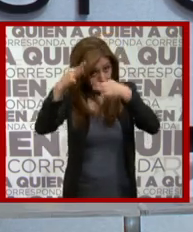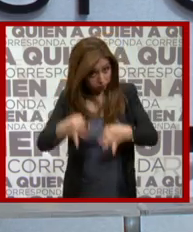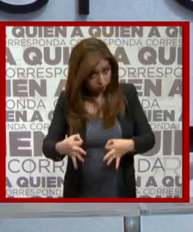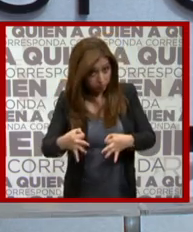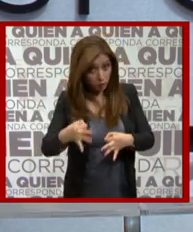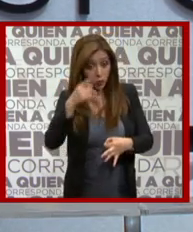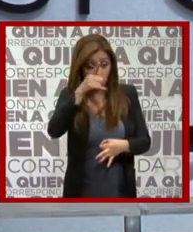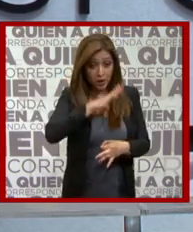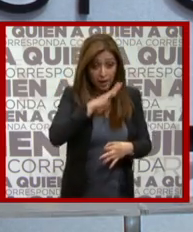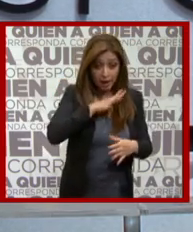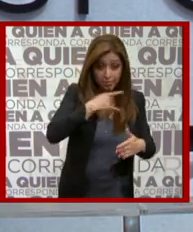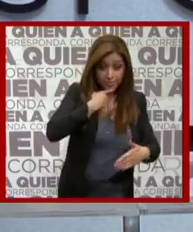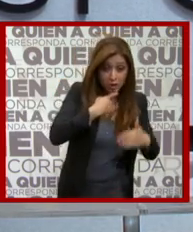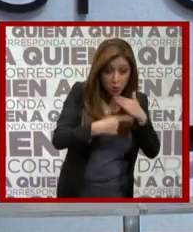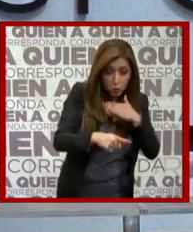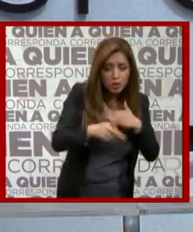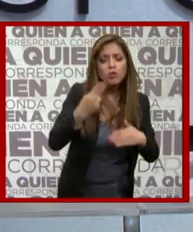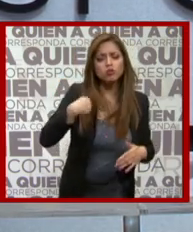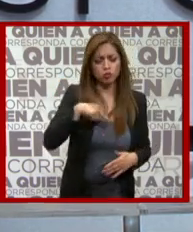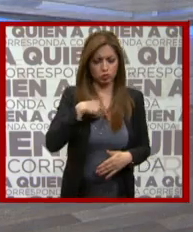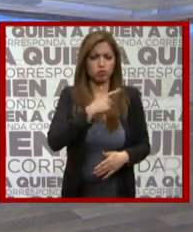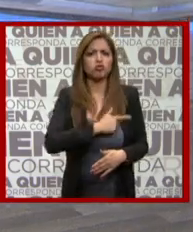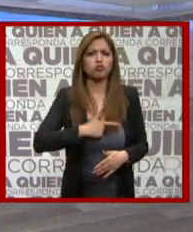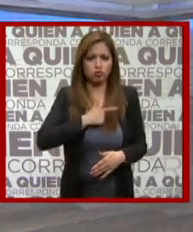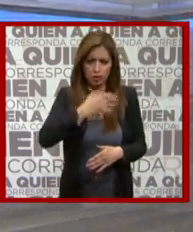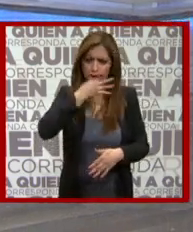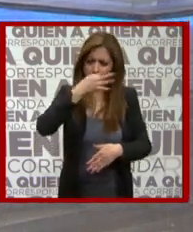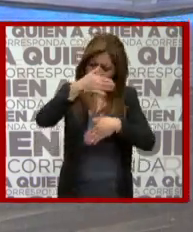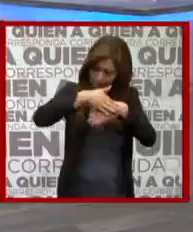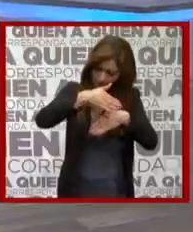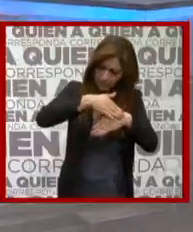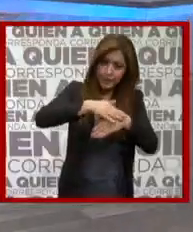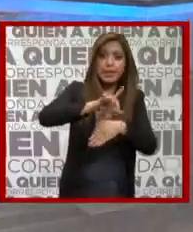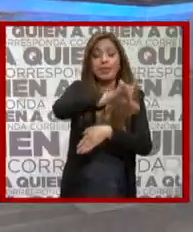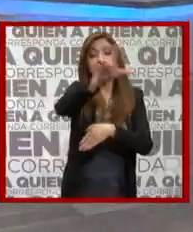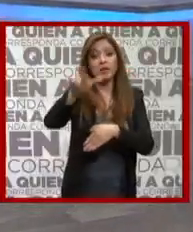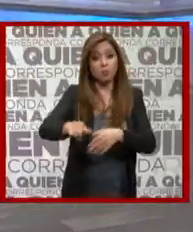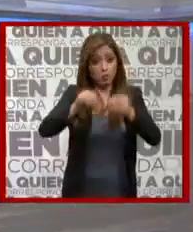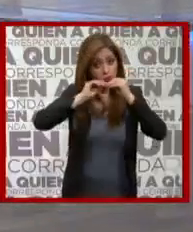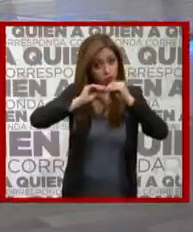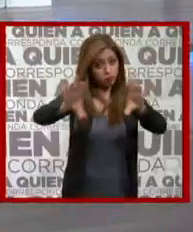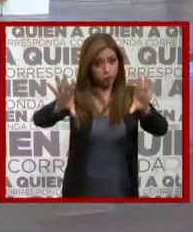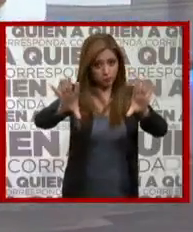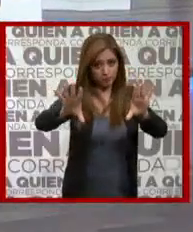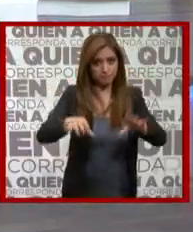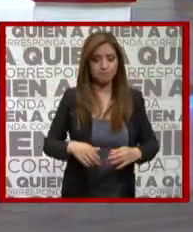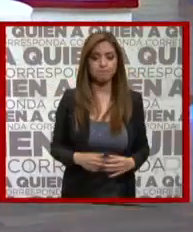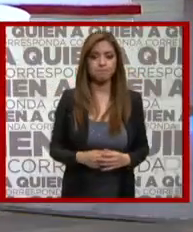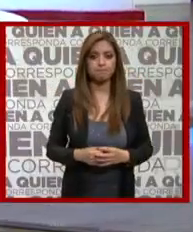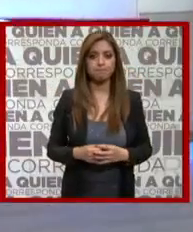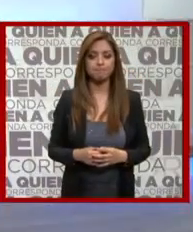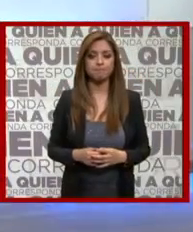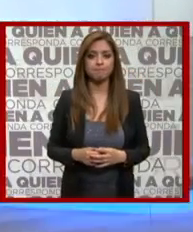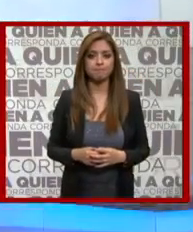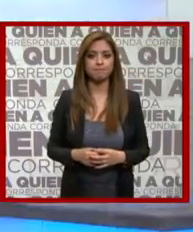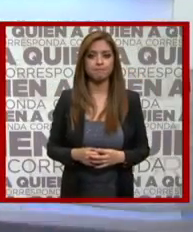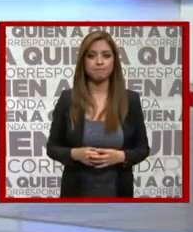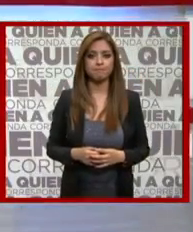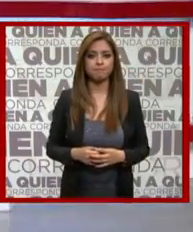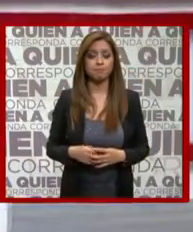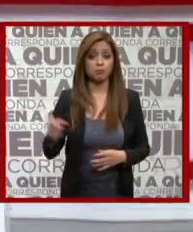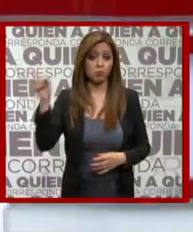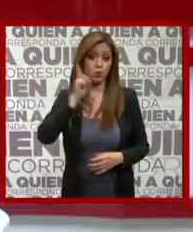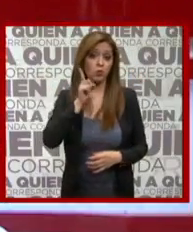denuncia, con todo gusto hacemos una nota de ello y con todo gusto lo presentamos al aire. Y con ello quedamos. Bueno, Lina